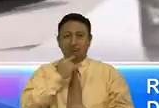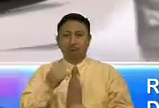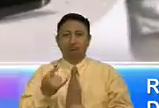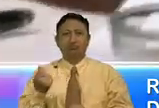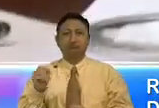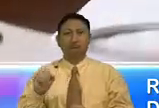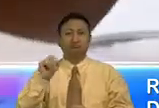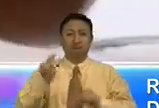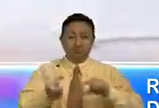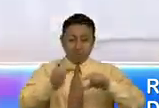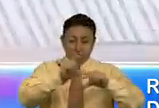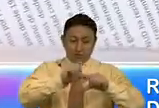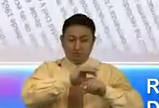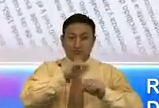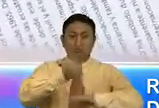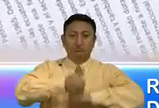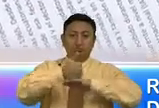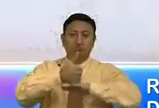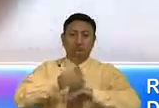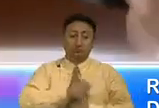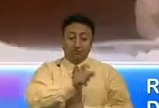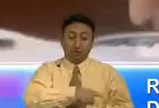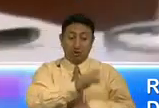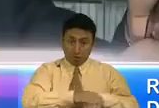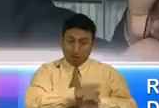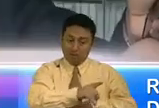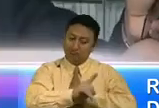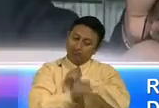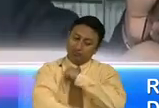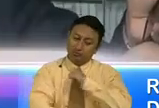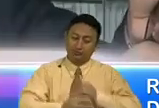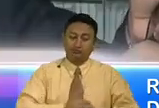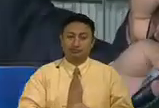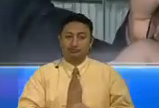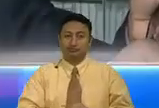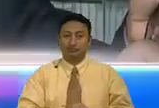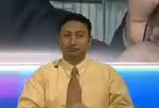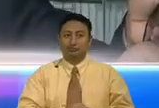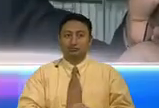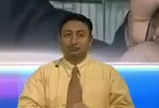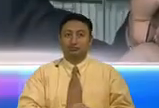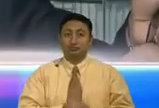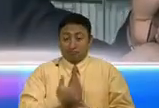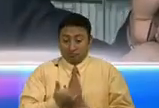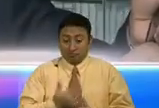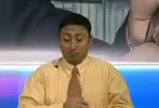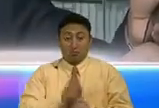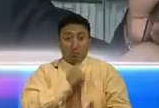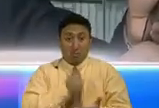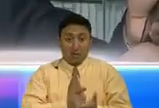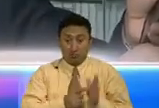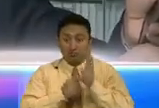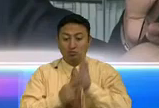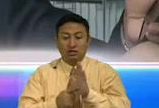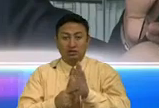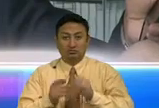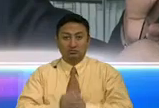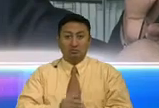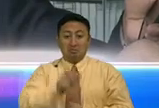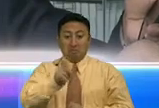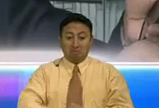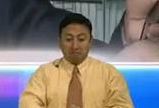autoridades deben imponer sanciones para los que sean responsables. Es el más interesado de que se llegue a conocer la verdad y que se sancione